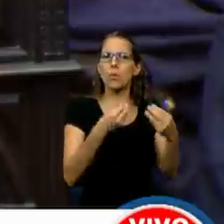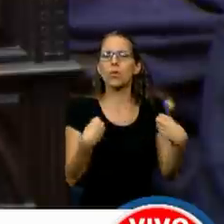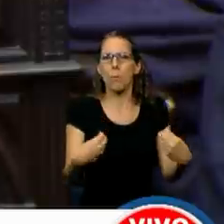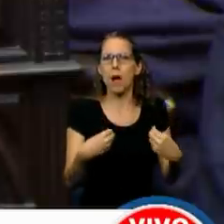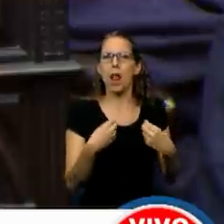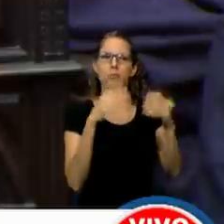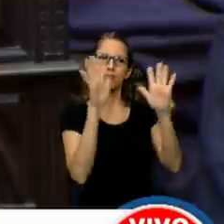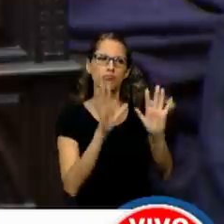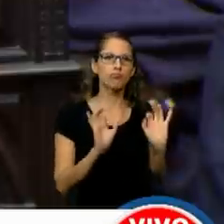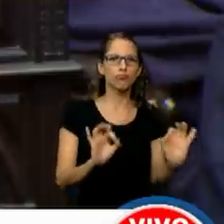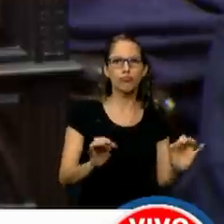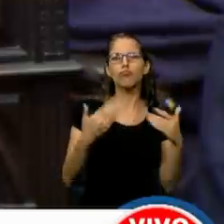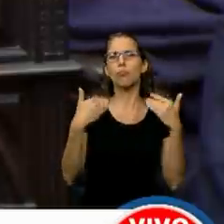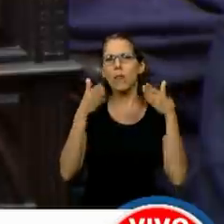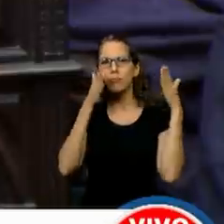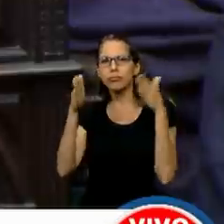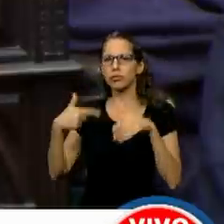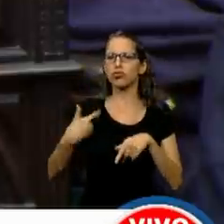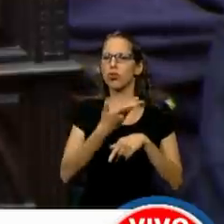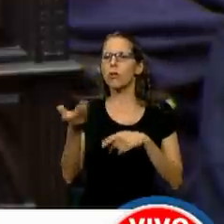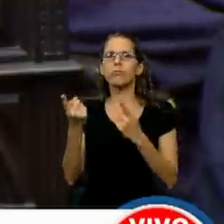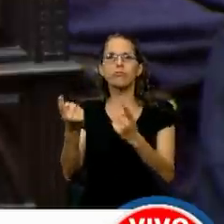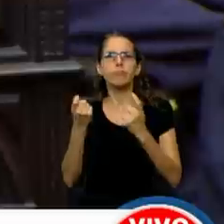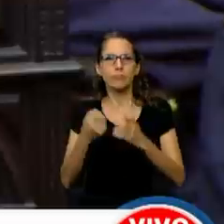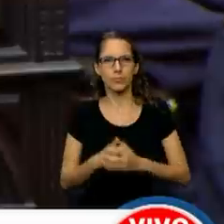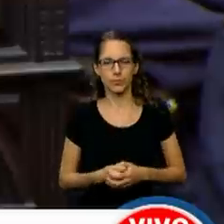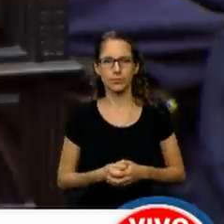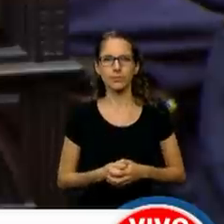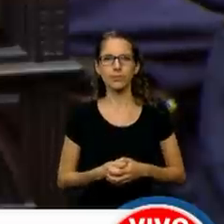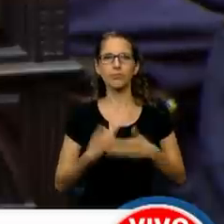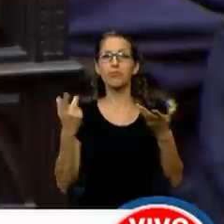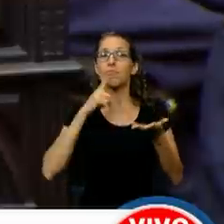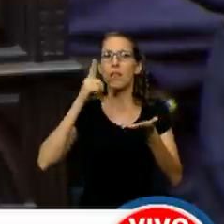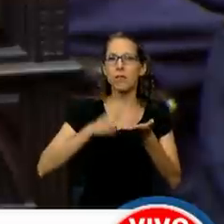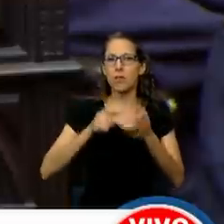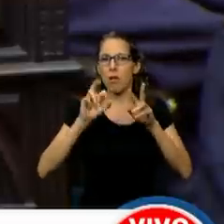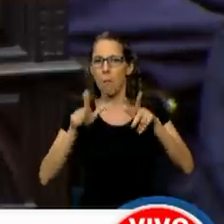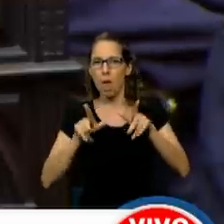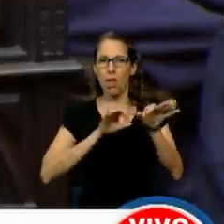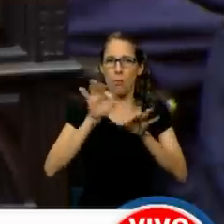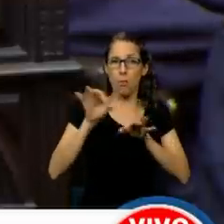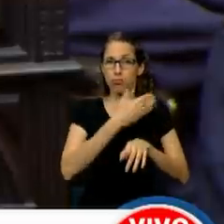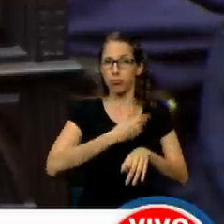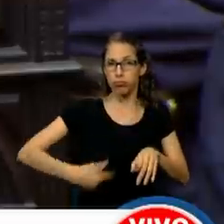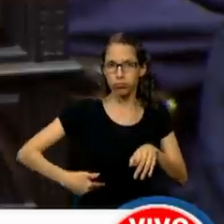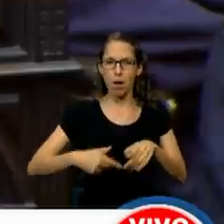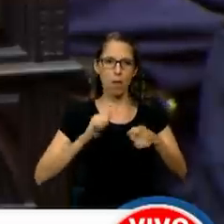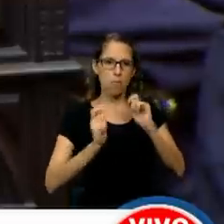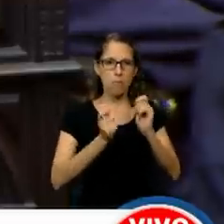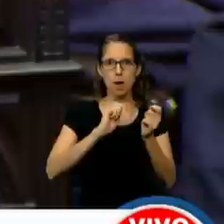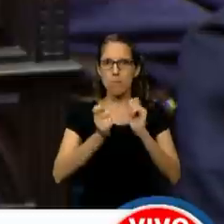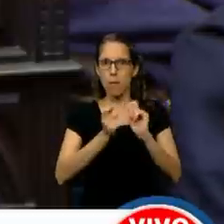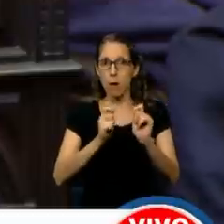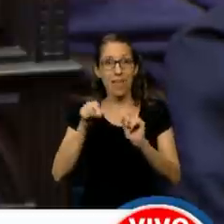y dar respuesta a esta sociedad las políticas públicas son dinámicas las políticas públicas en salud